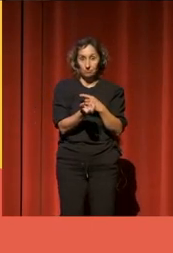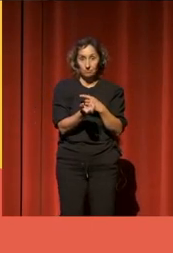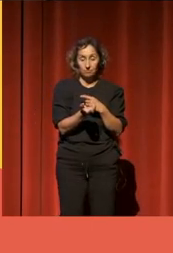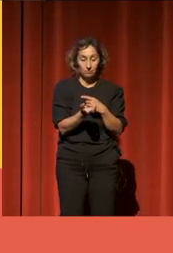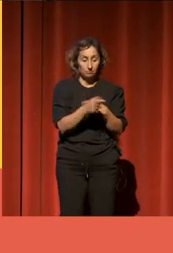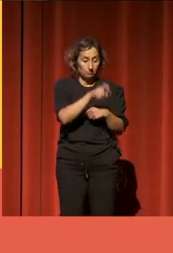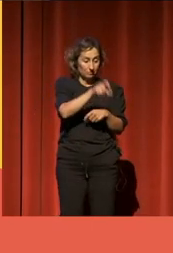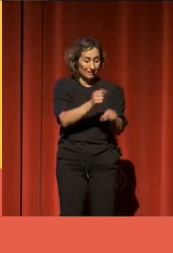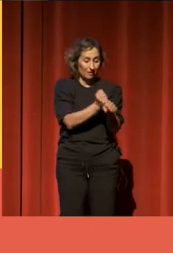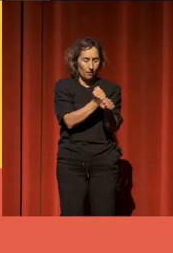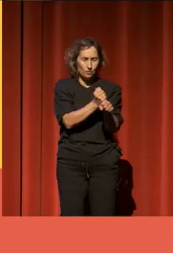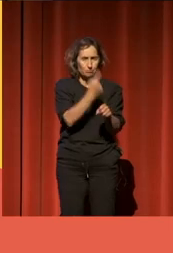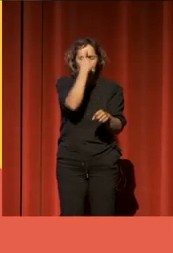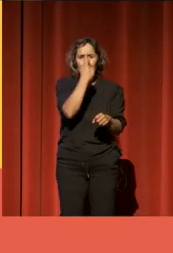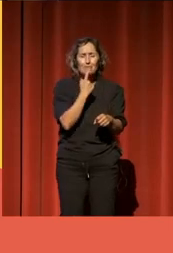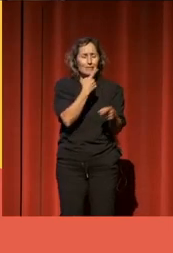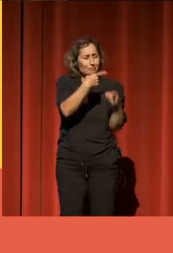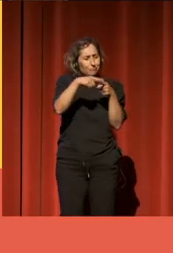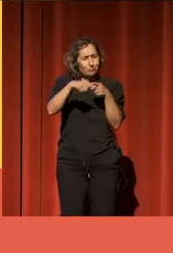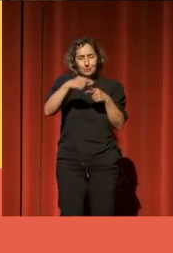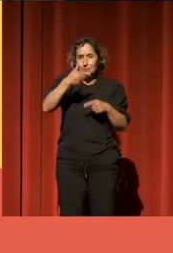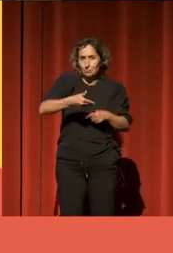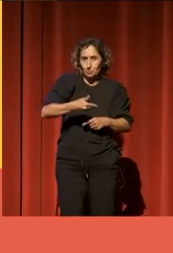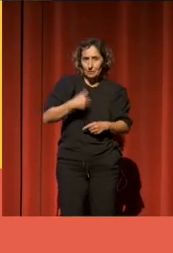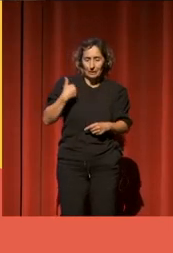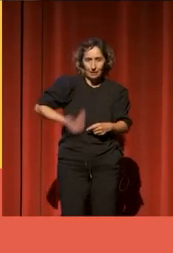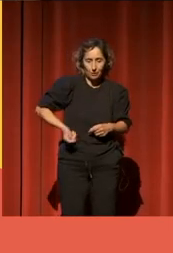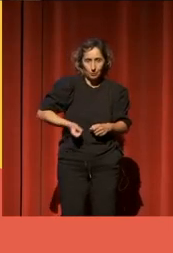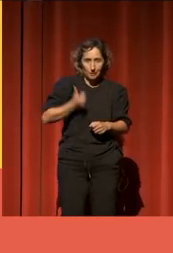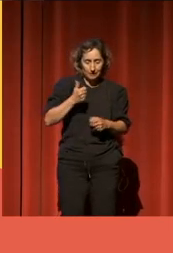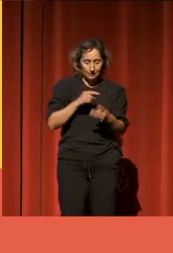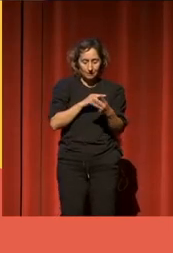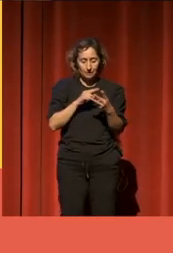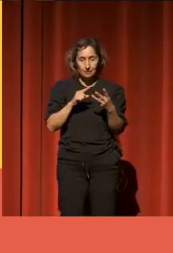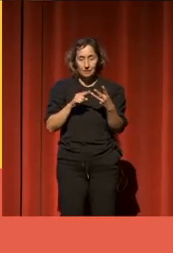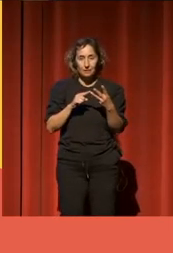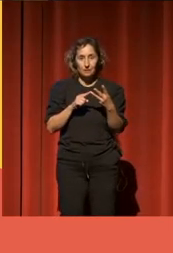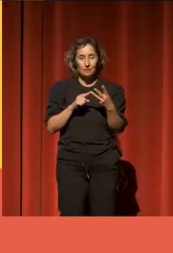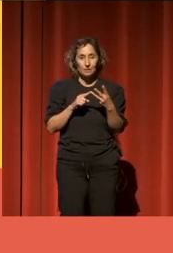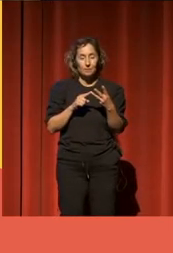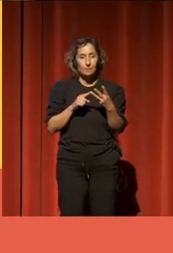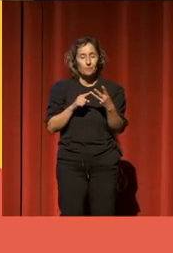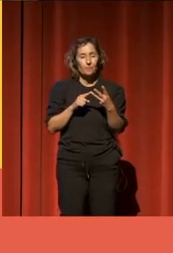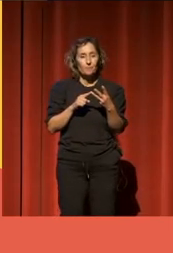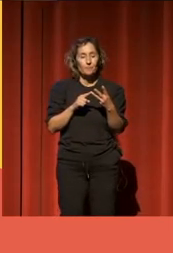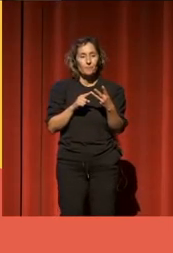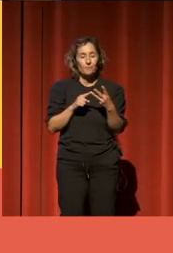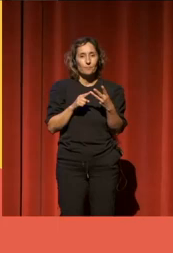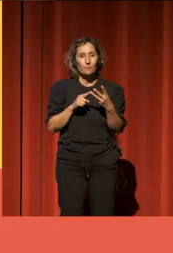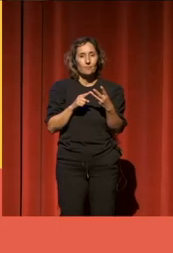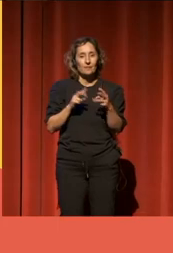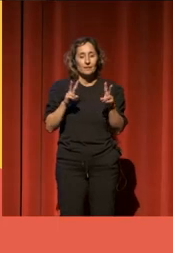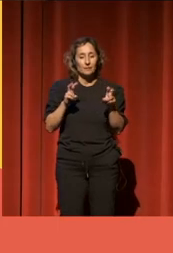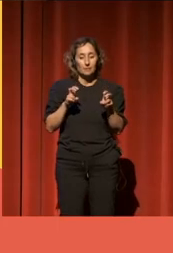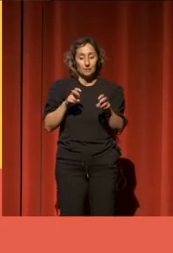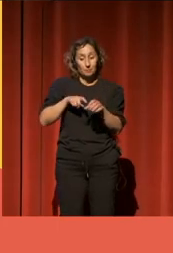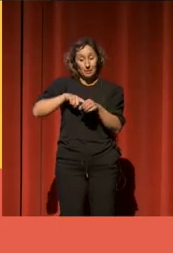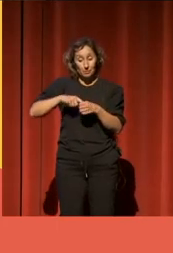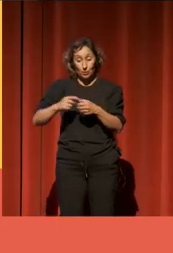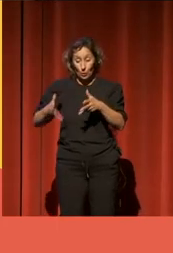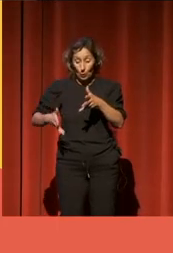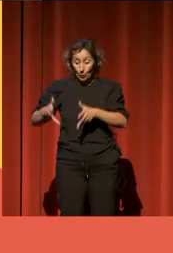composición de la plantilla y el poder haber accedido a oportunidades de formación en materia de participación